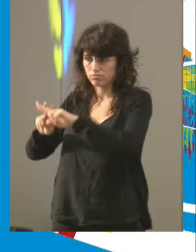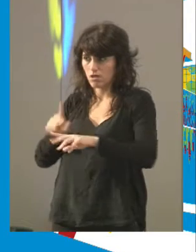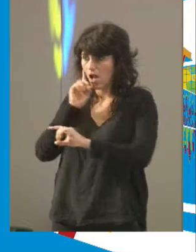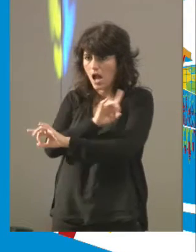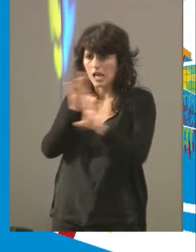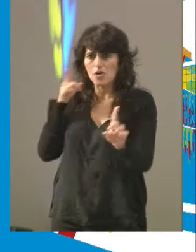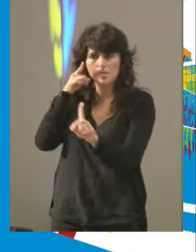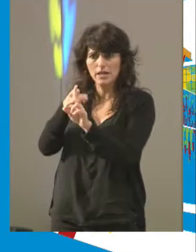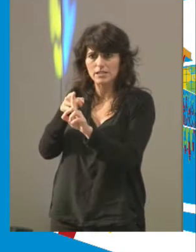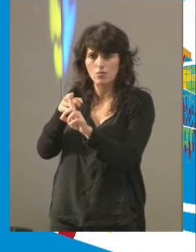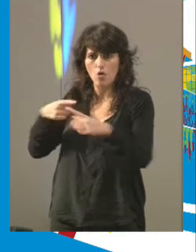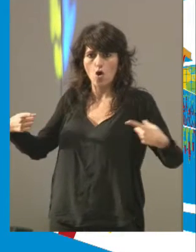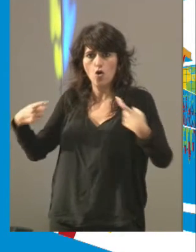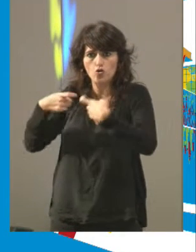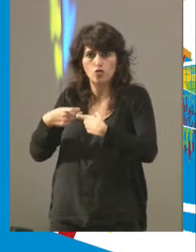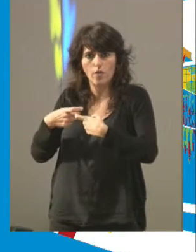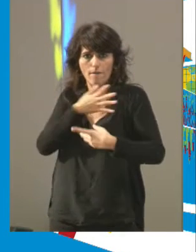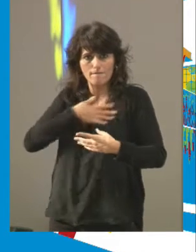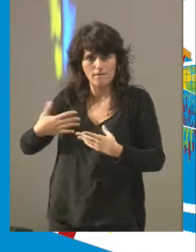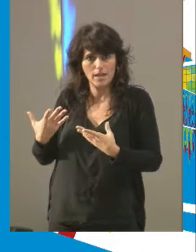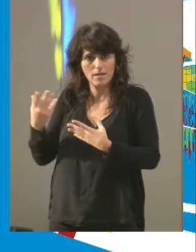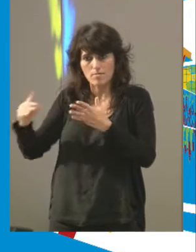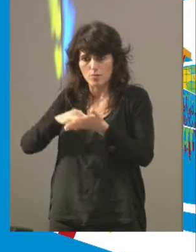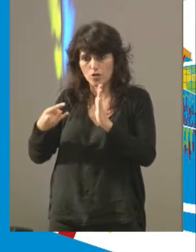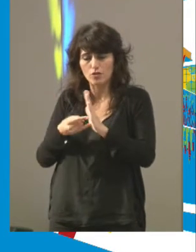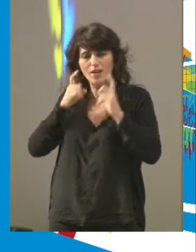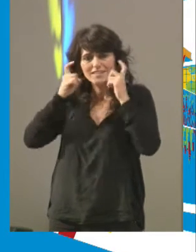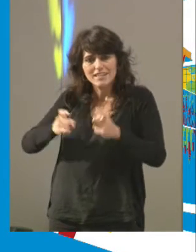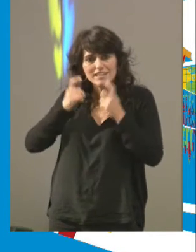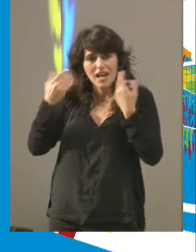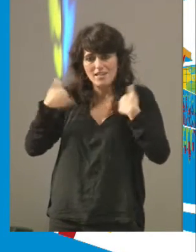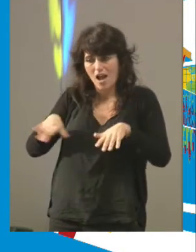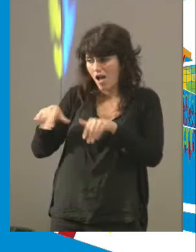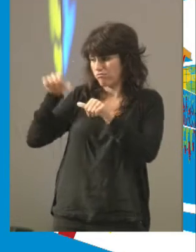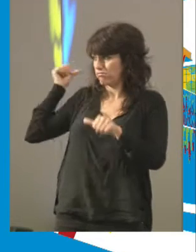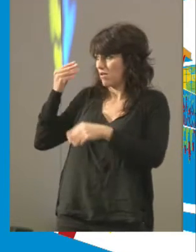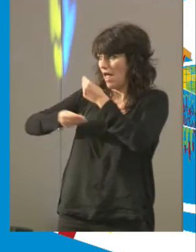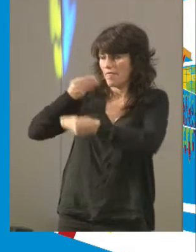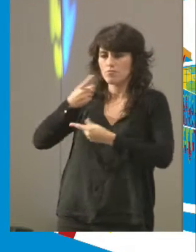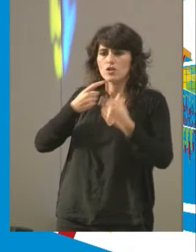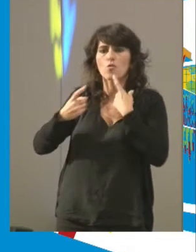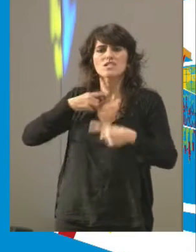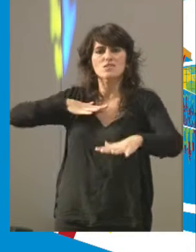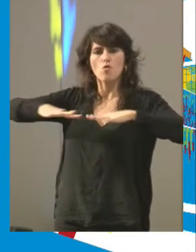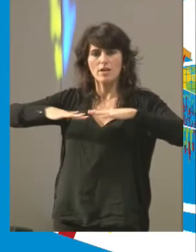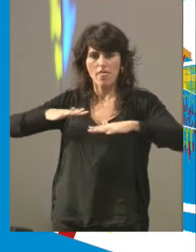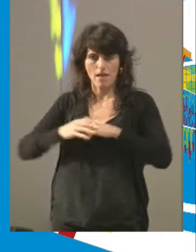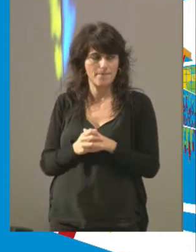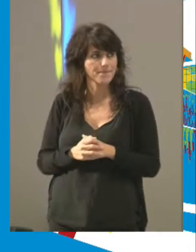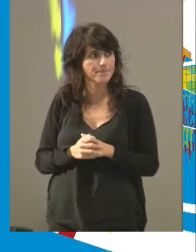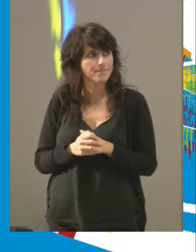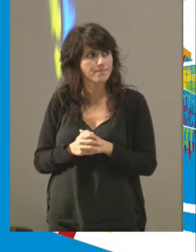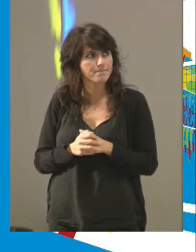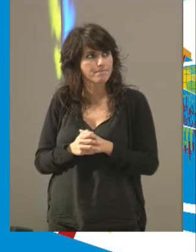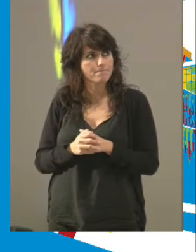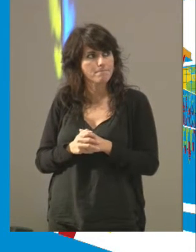cuál era el objetivo que el consorcio necesitaba de la mano de este proyecto. Necesitábamos reproducir algo que ya veníamos haciendo, encuestas de movilidad.